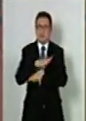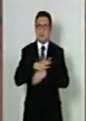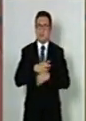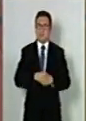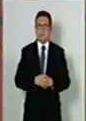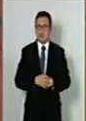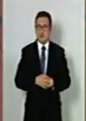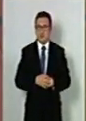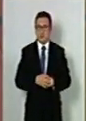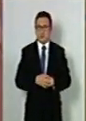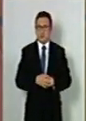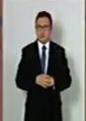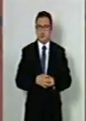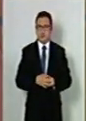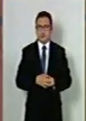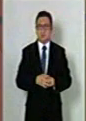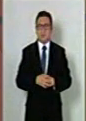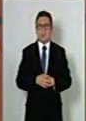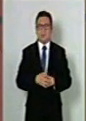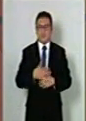país.